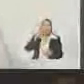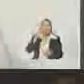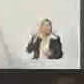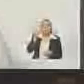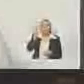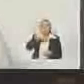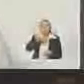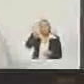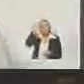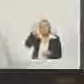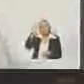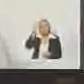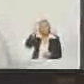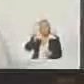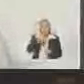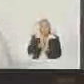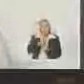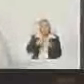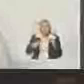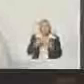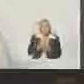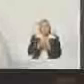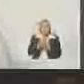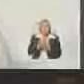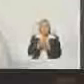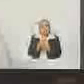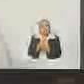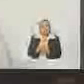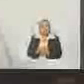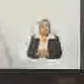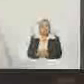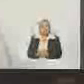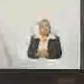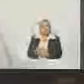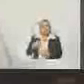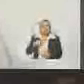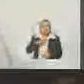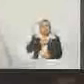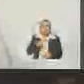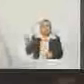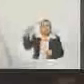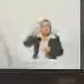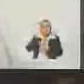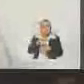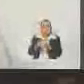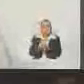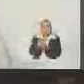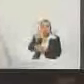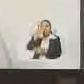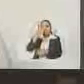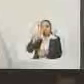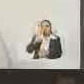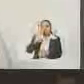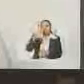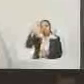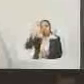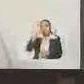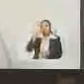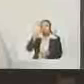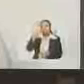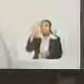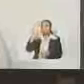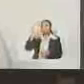una línea directa de los vecinos con la delegación y Contraloría para que todas las denuncias puedan llegar y que se les esté dando